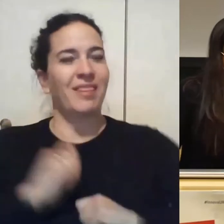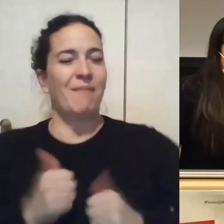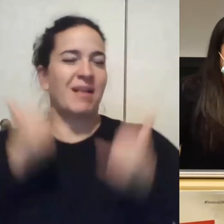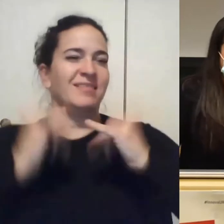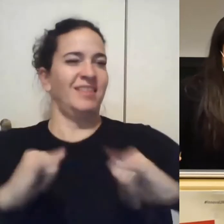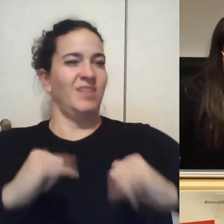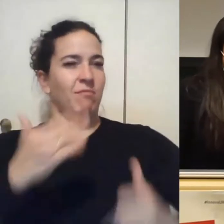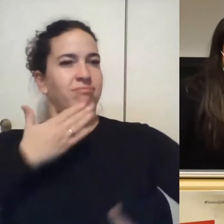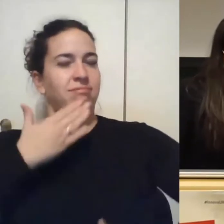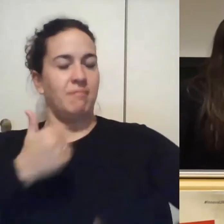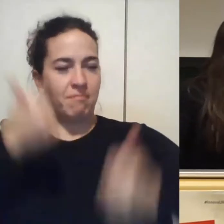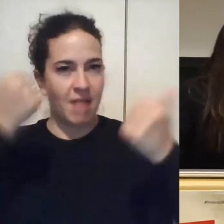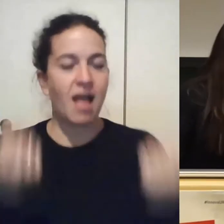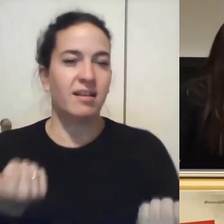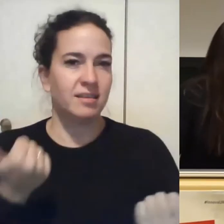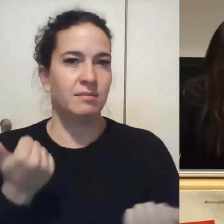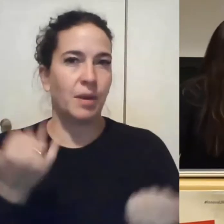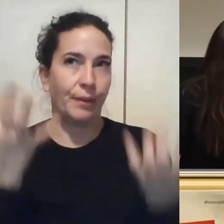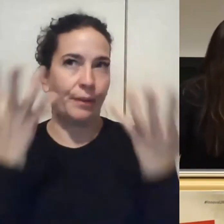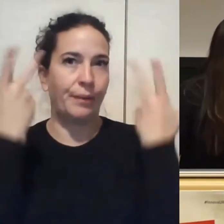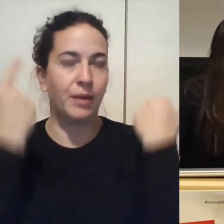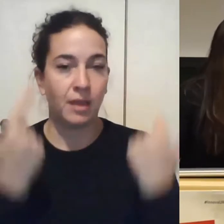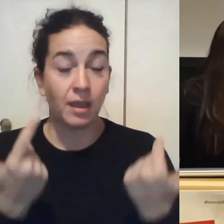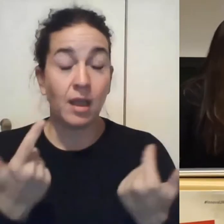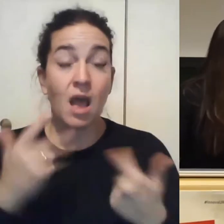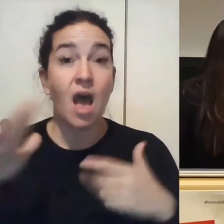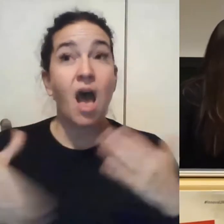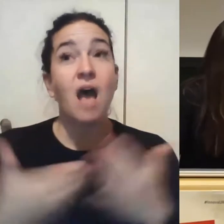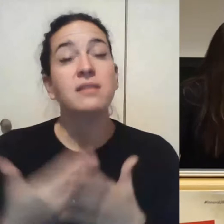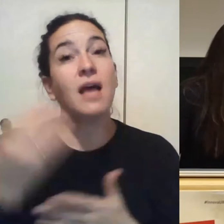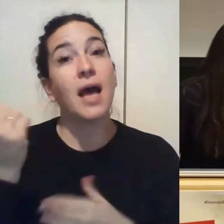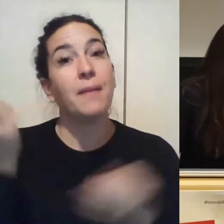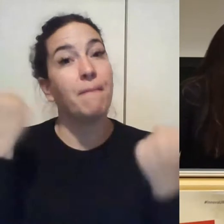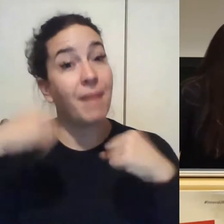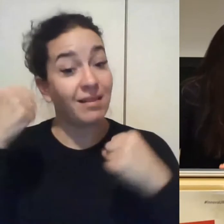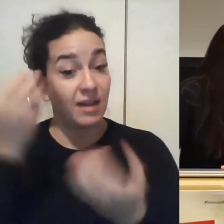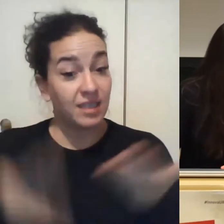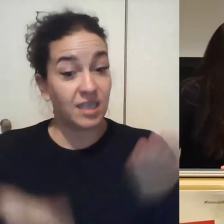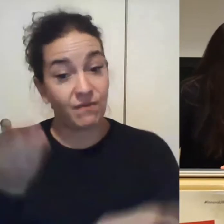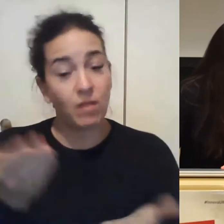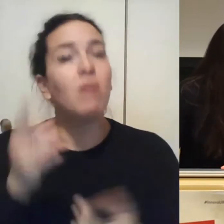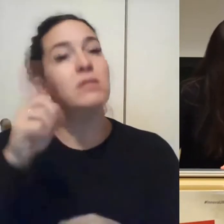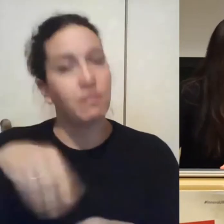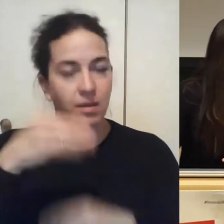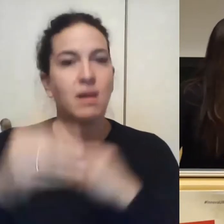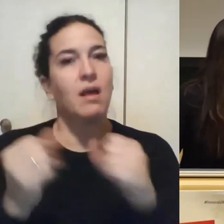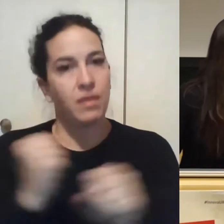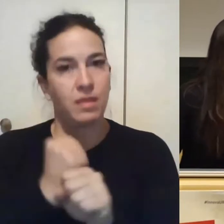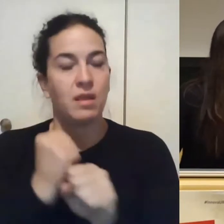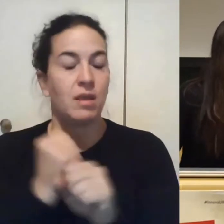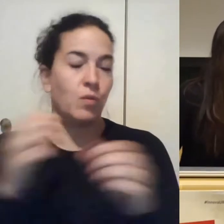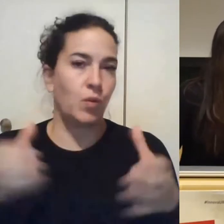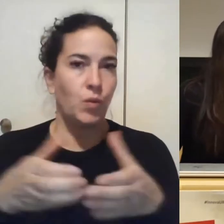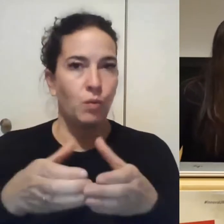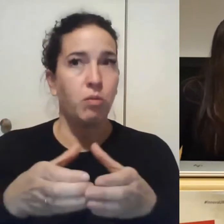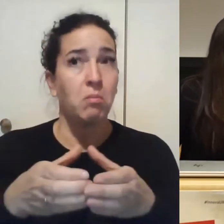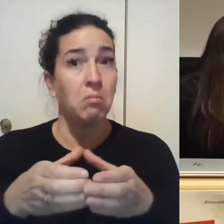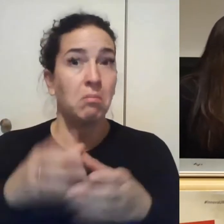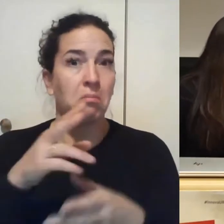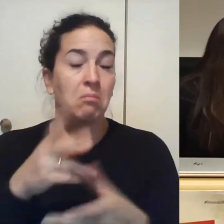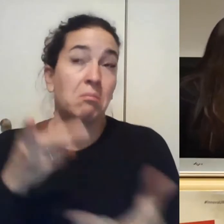clases. Incluso a veces hay prácticas para la evaluación que también realizan en grupo y se valora